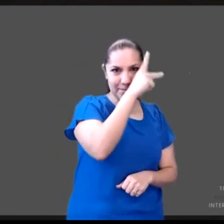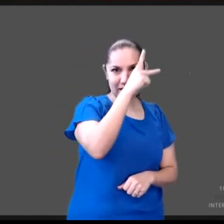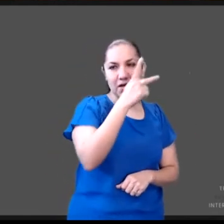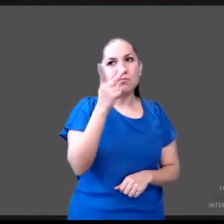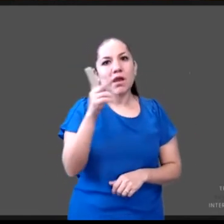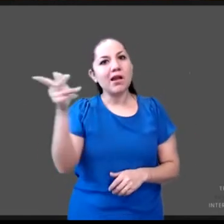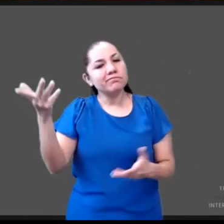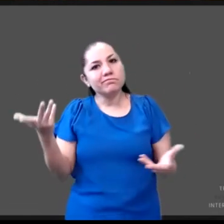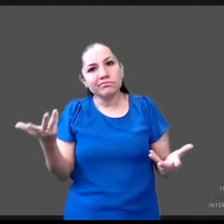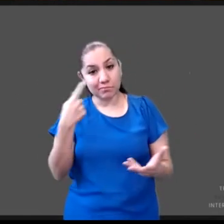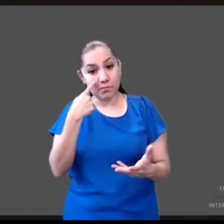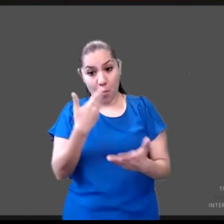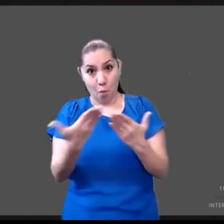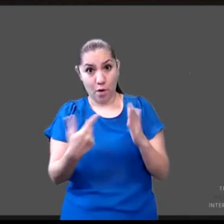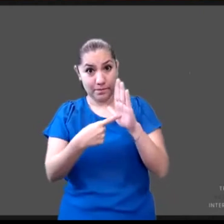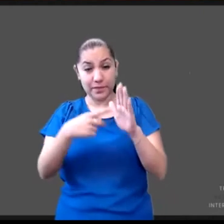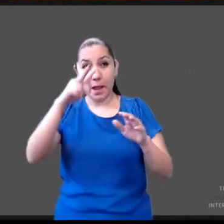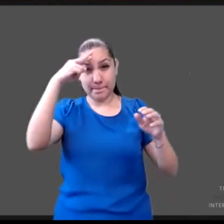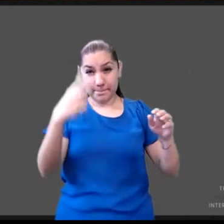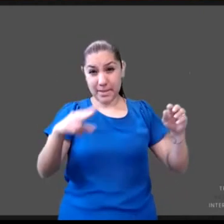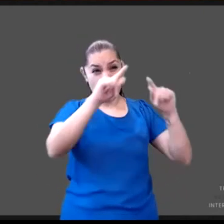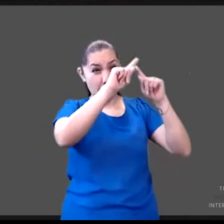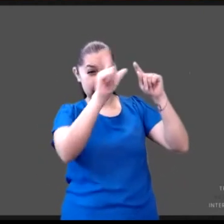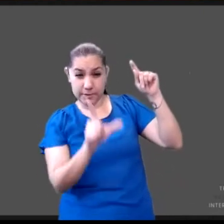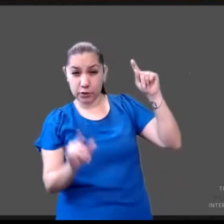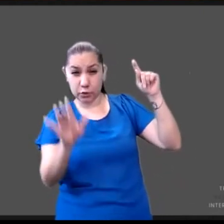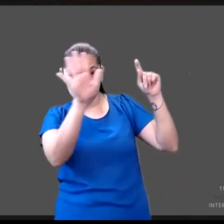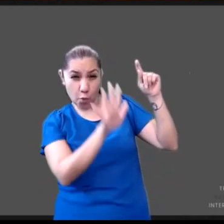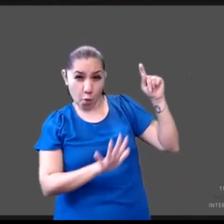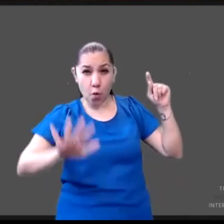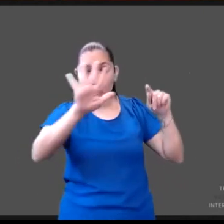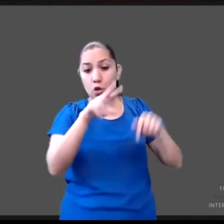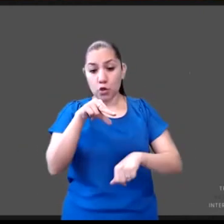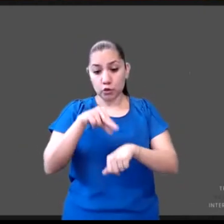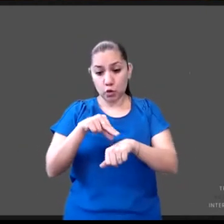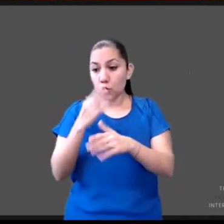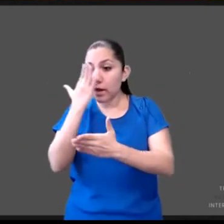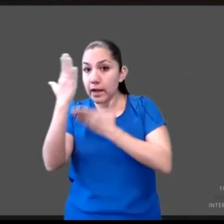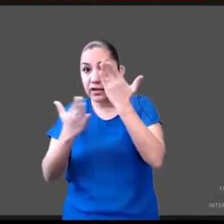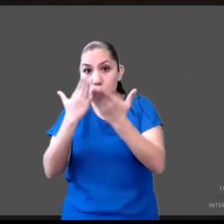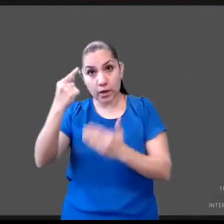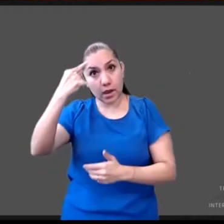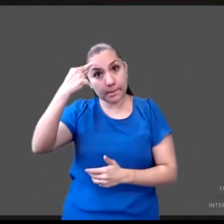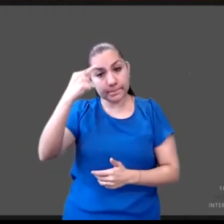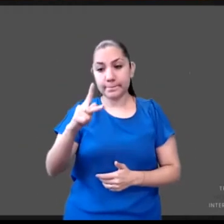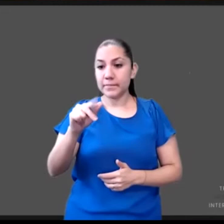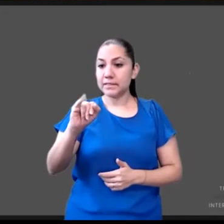de 4,000 psiquiatras en todo el país. Ahí están incluidos en un mínimo porcentaje los